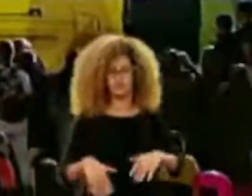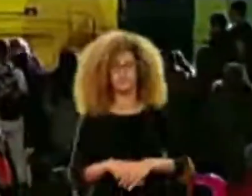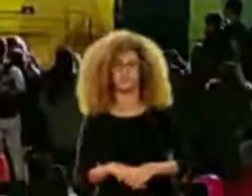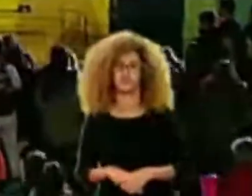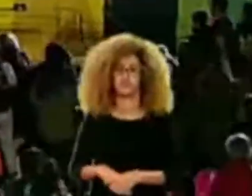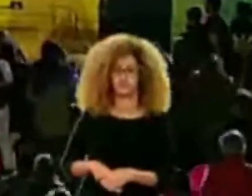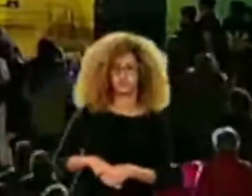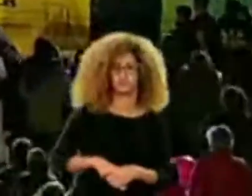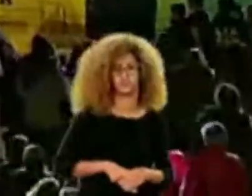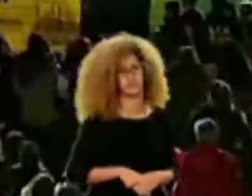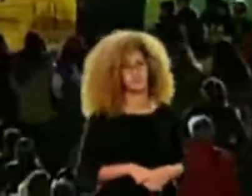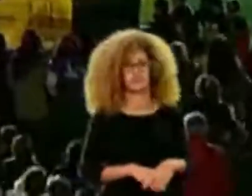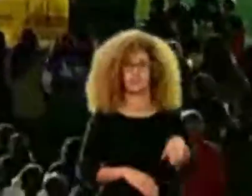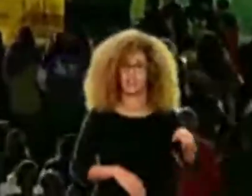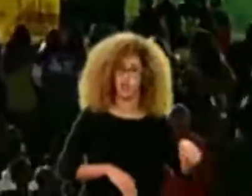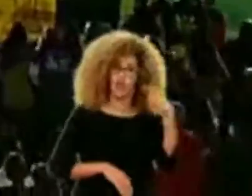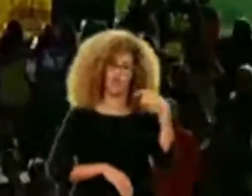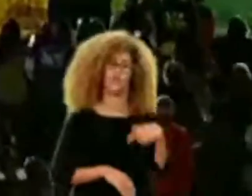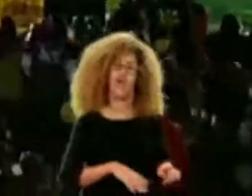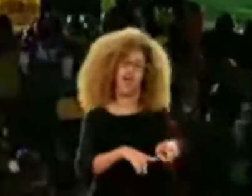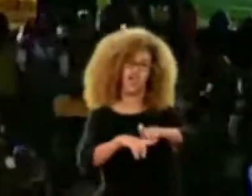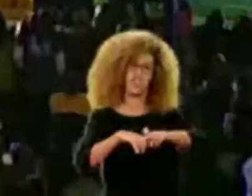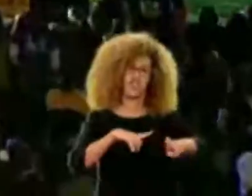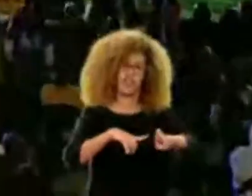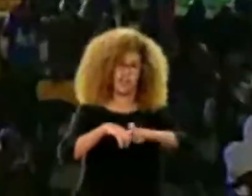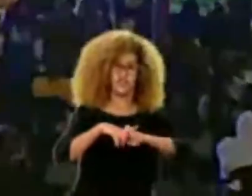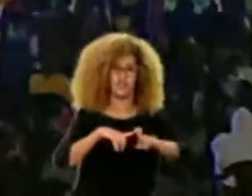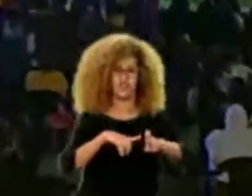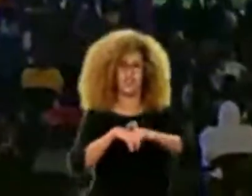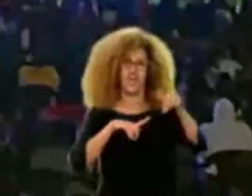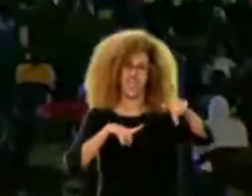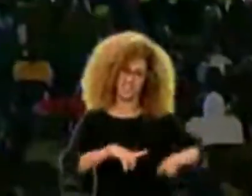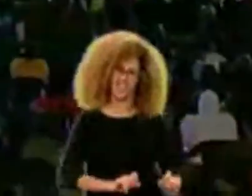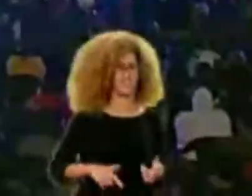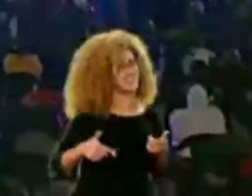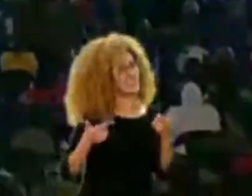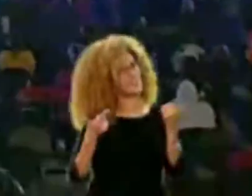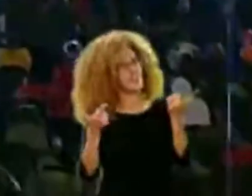parecer, una raza de aquí natural.